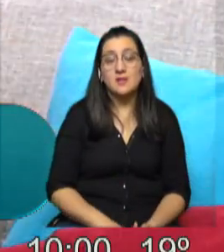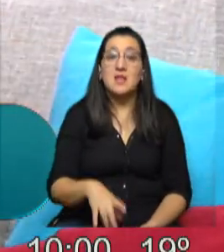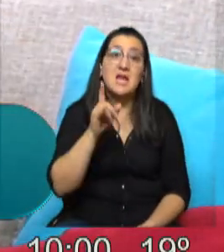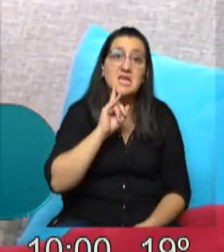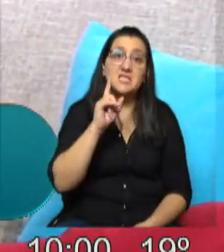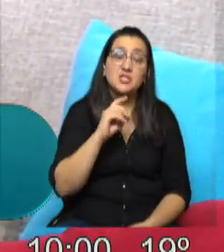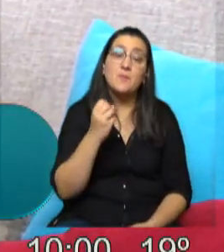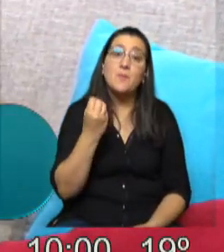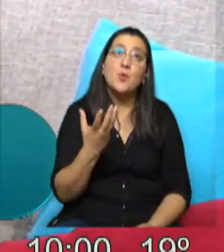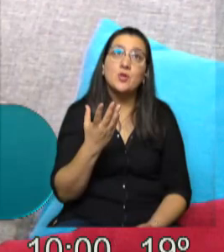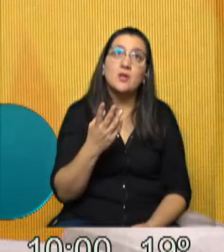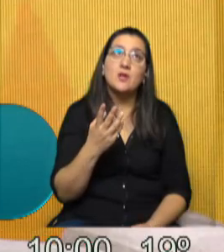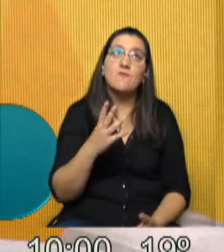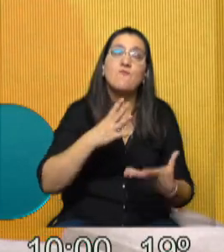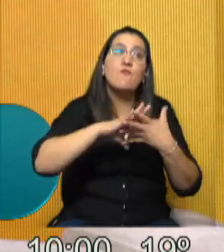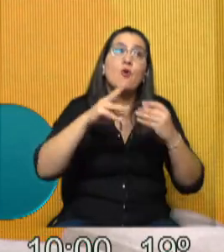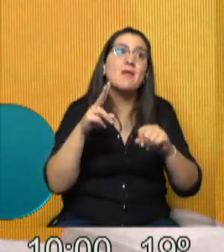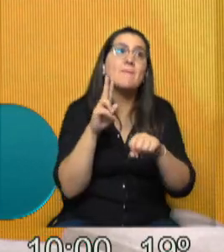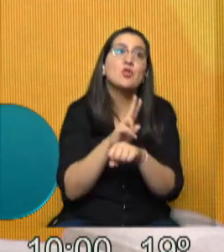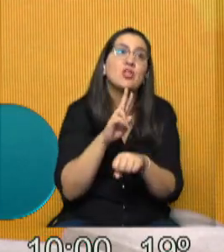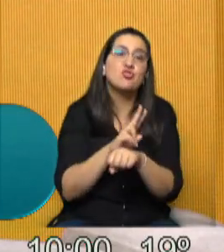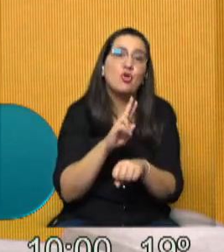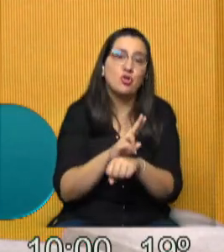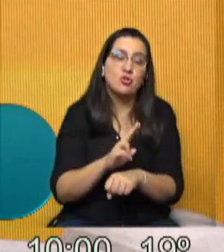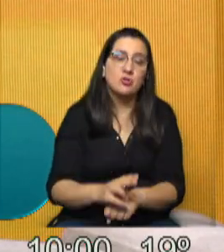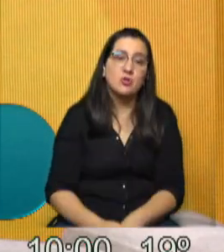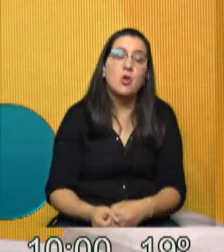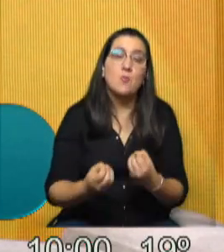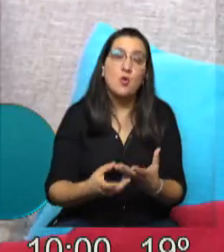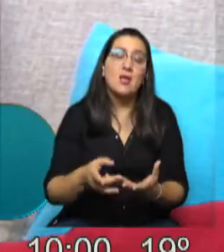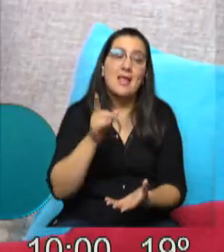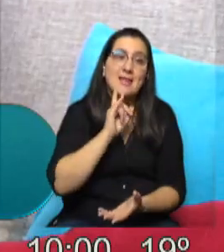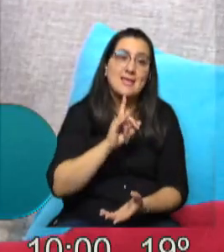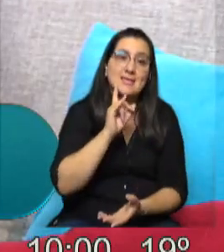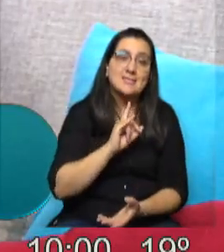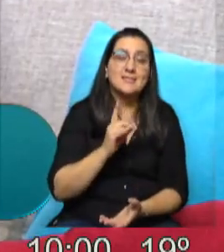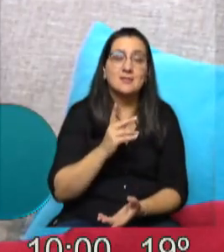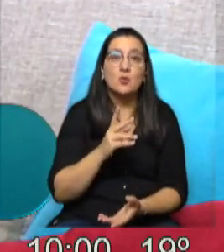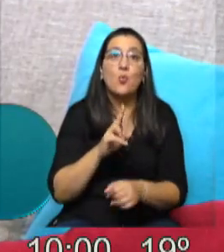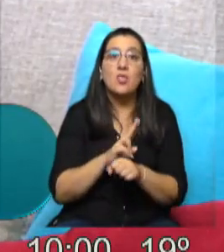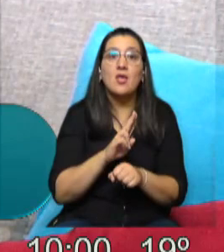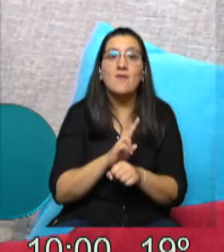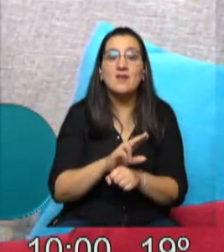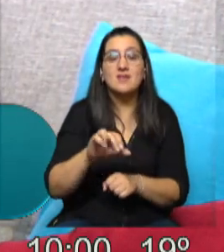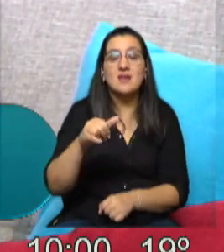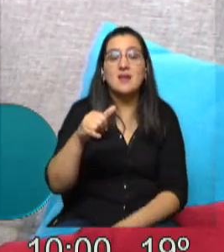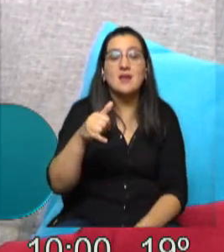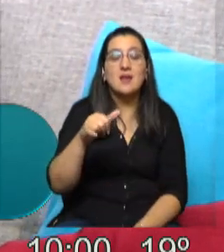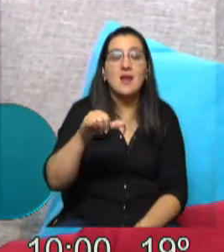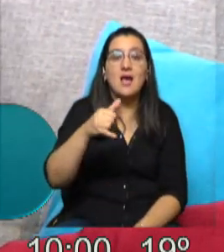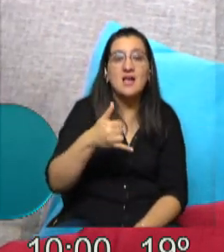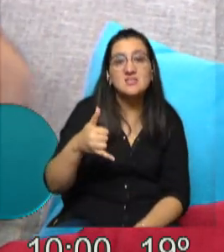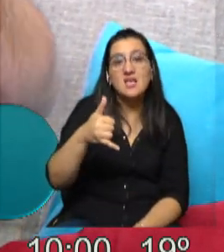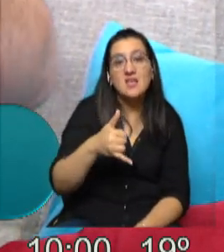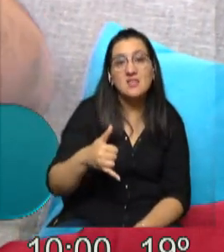porque la leche era como una especie de, bueno, para la gastritis, ¿no? Porque la leche como que tenía ese efecto y el aceite en teoría era como una especie